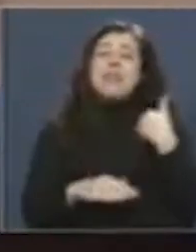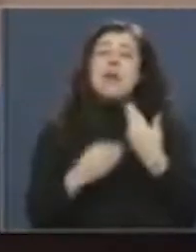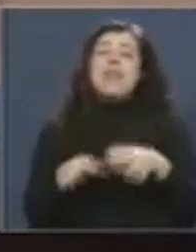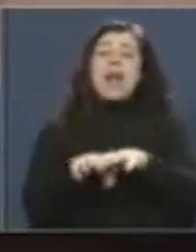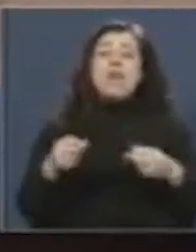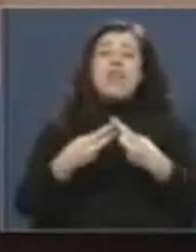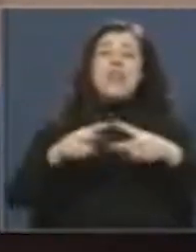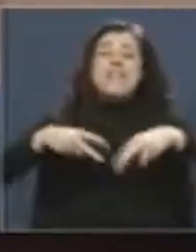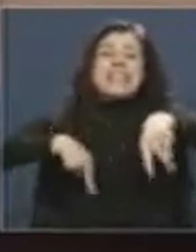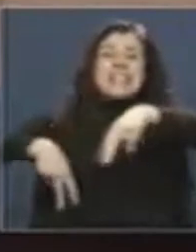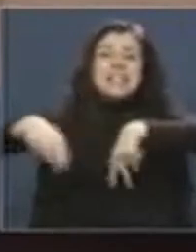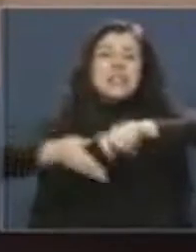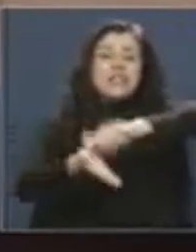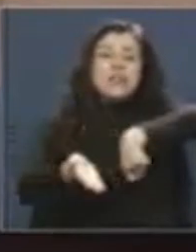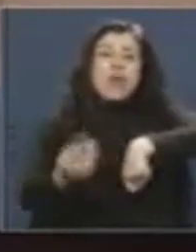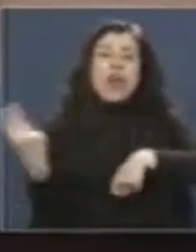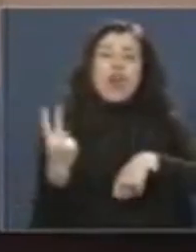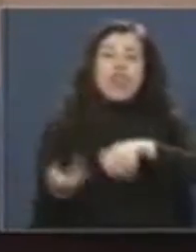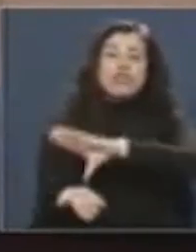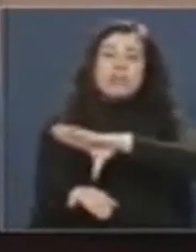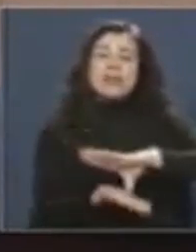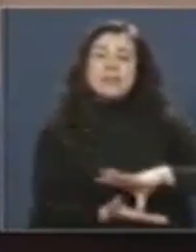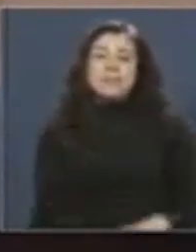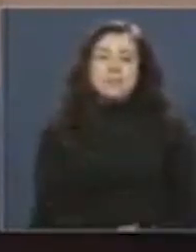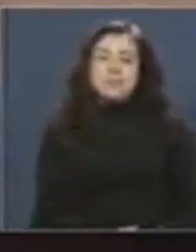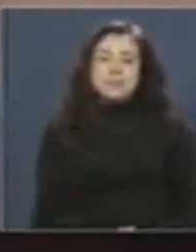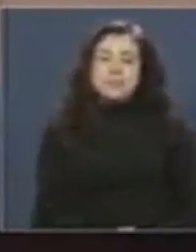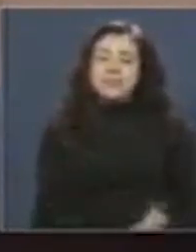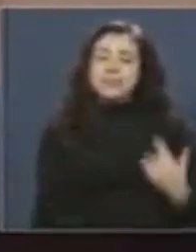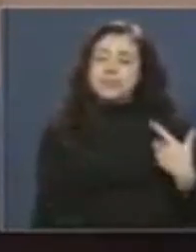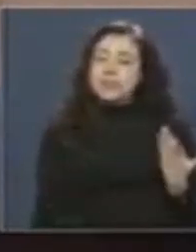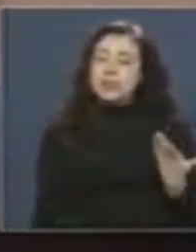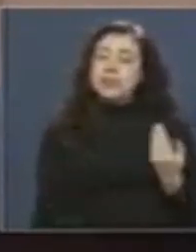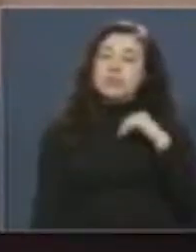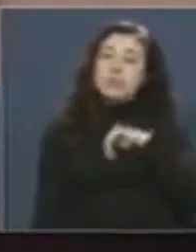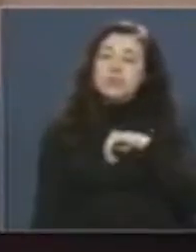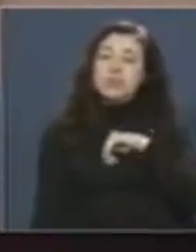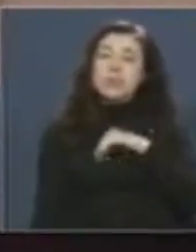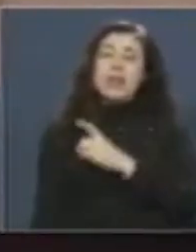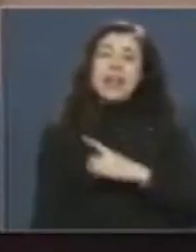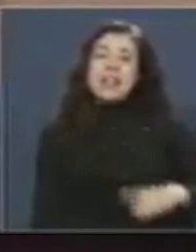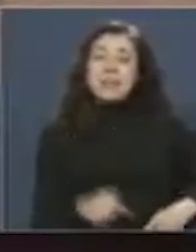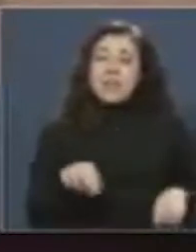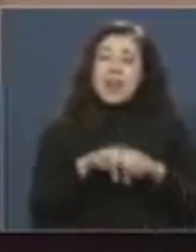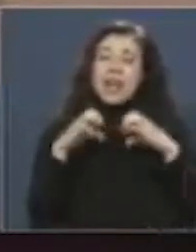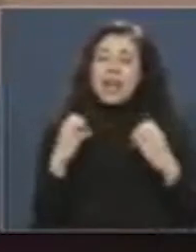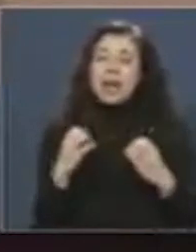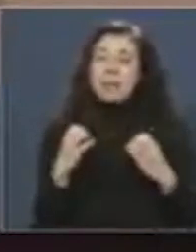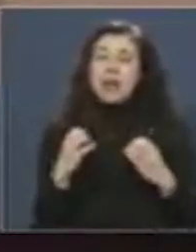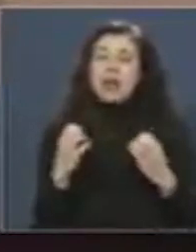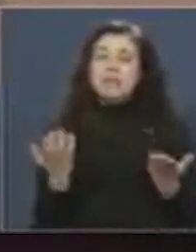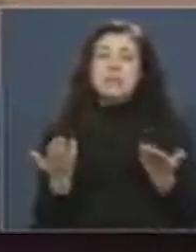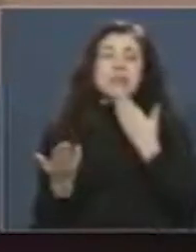tránsito que firmaron ambos países. Sin más que agregar, lamento profundamente que diputados de esta Cámara hayan